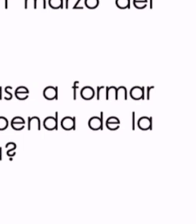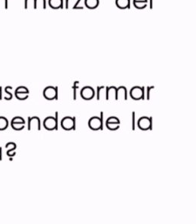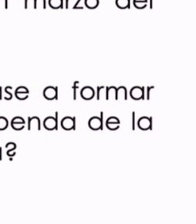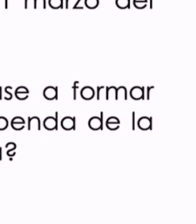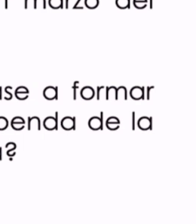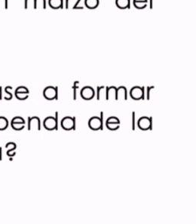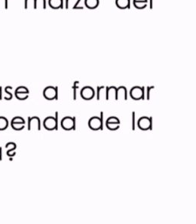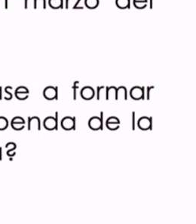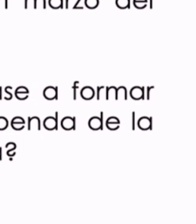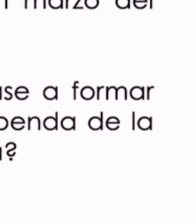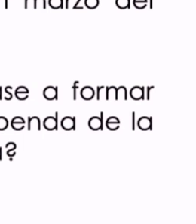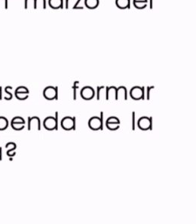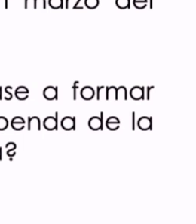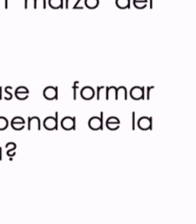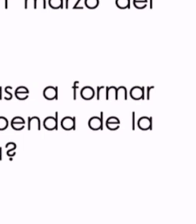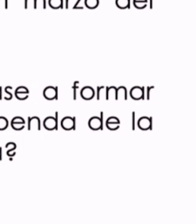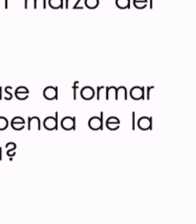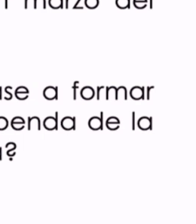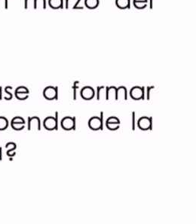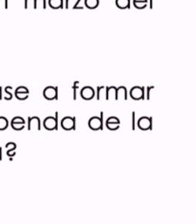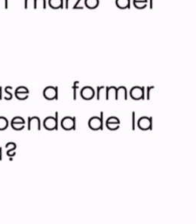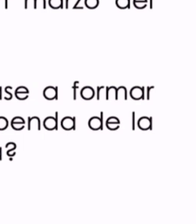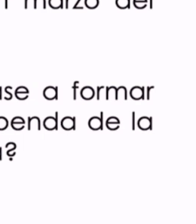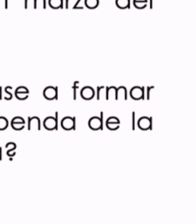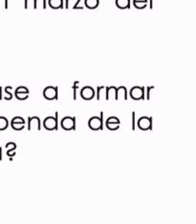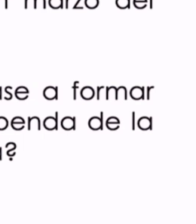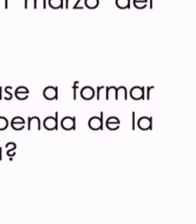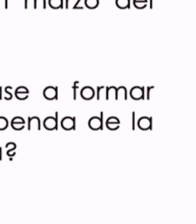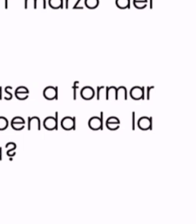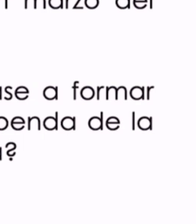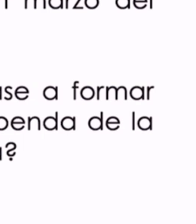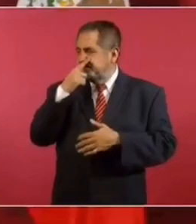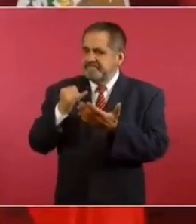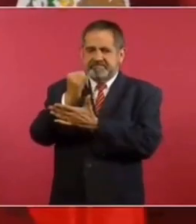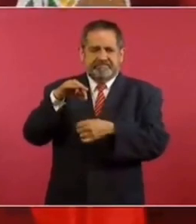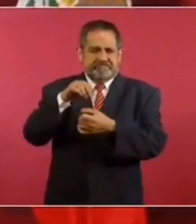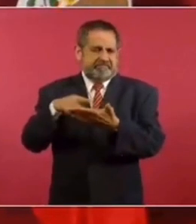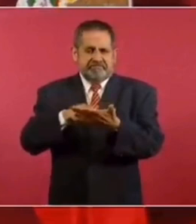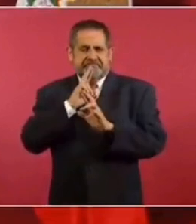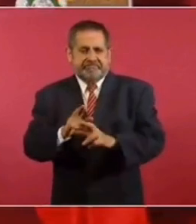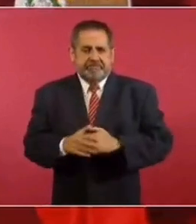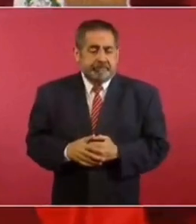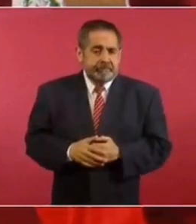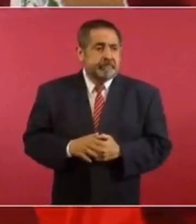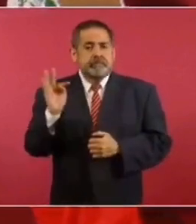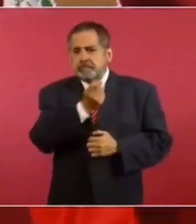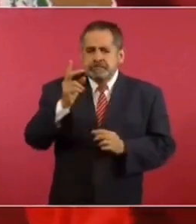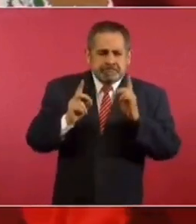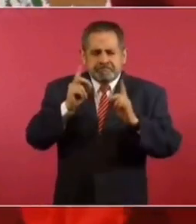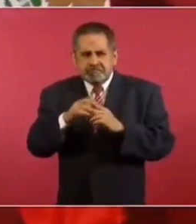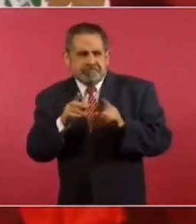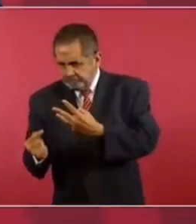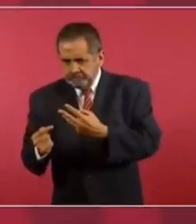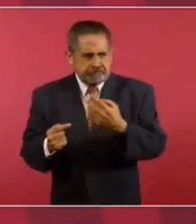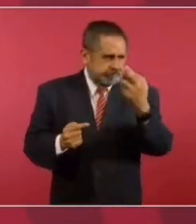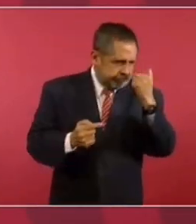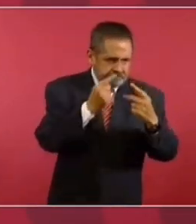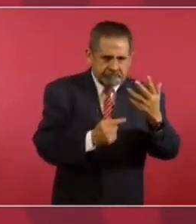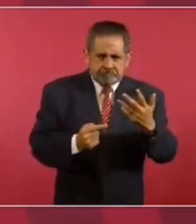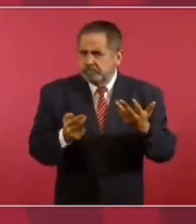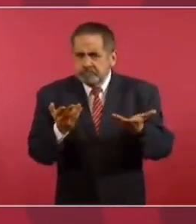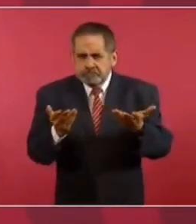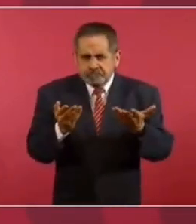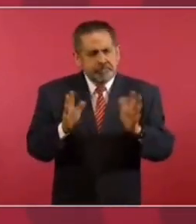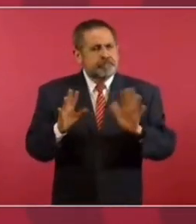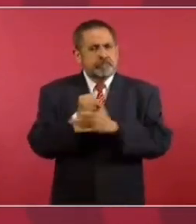propuesta es que antes de que pero se consulte, a mí sí me gustaría que se difunda y que todas las dudas que haya se aclaren. Y luego